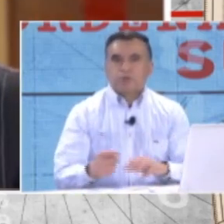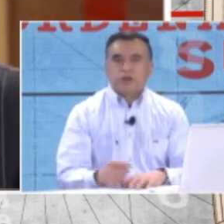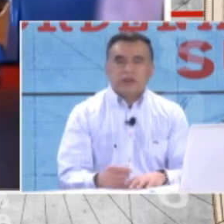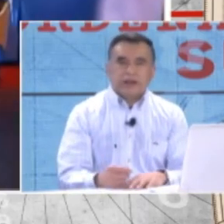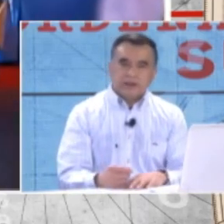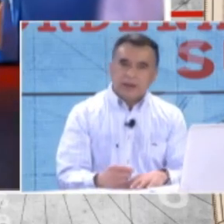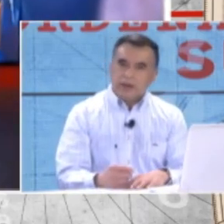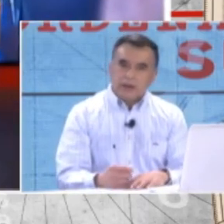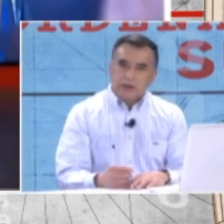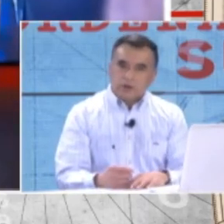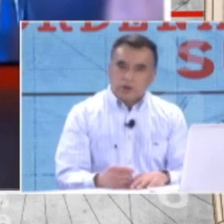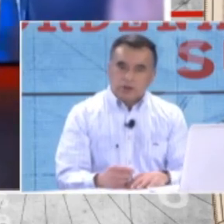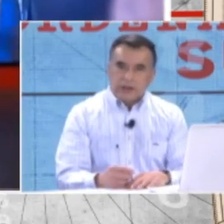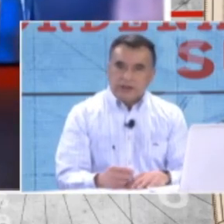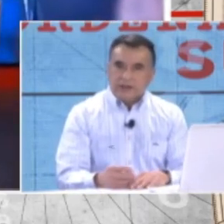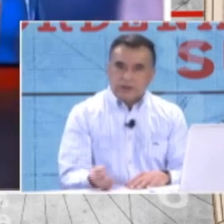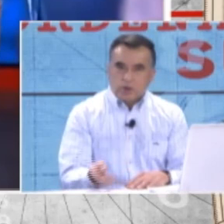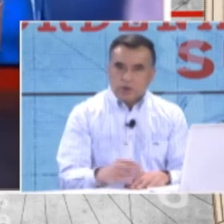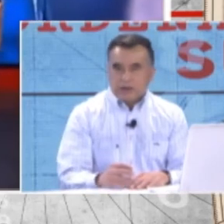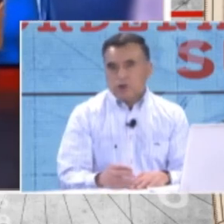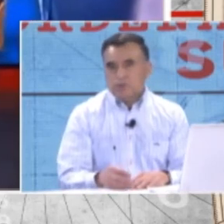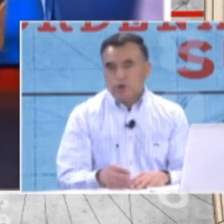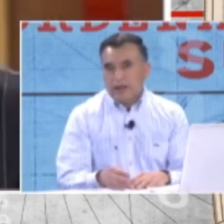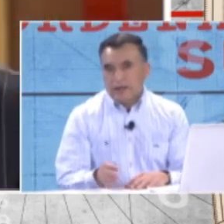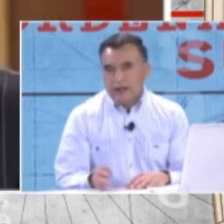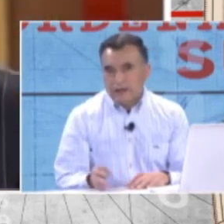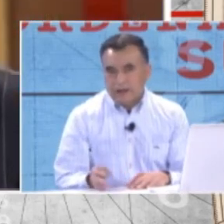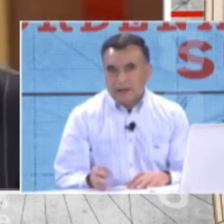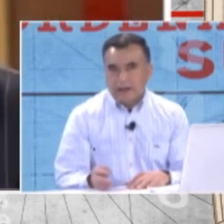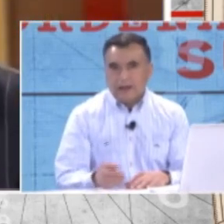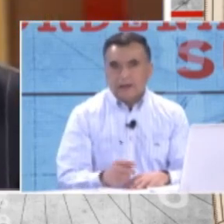fórmulas políticas son tan desastrosas como